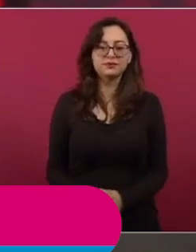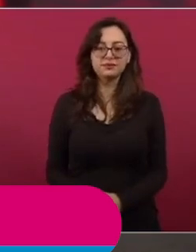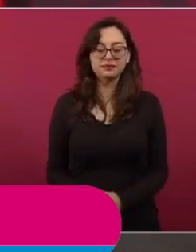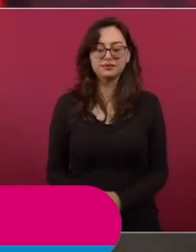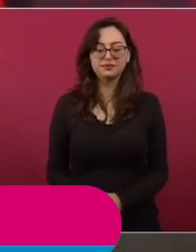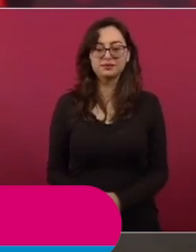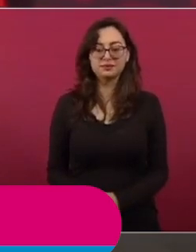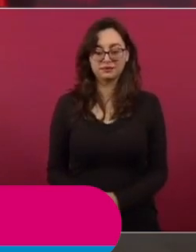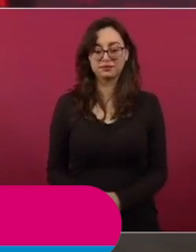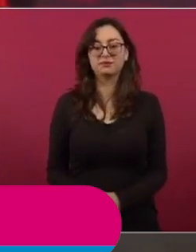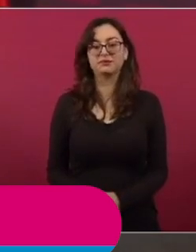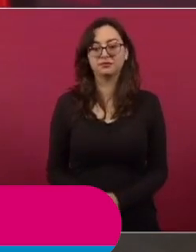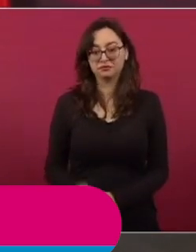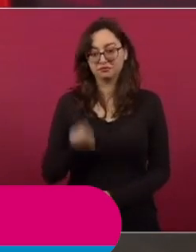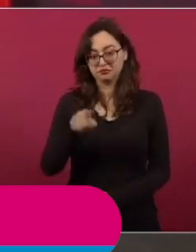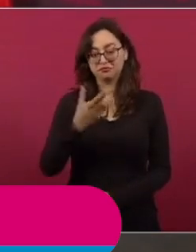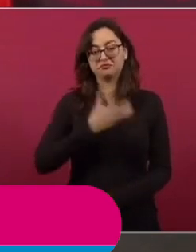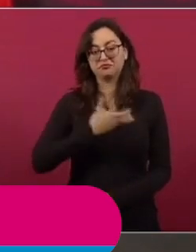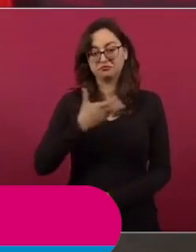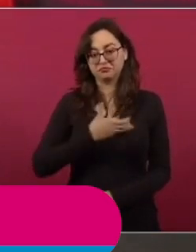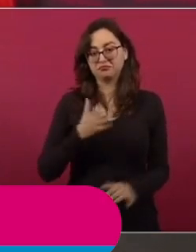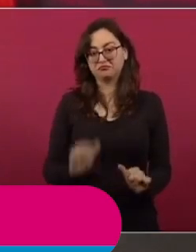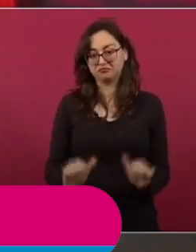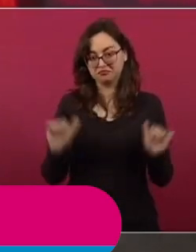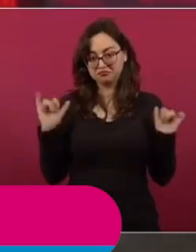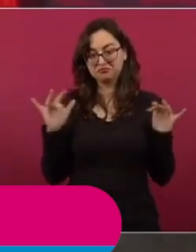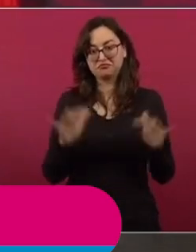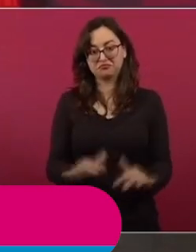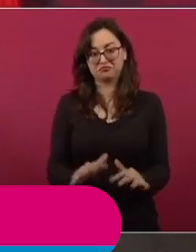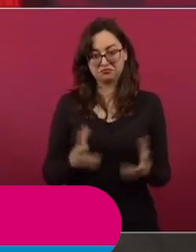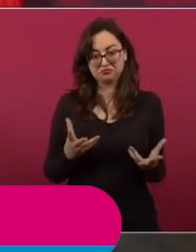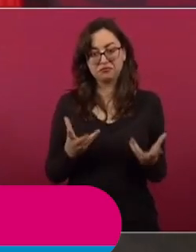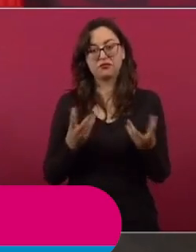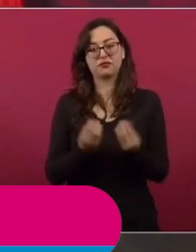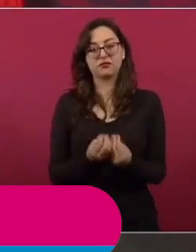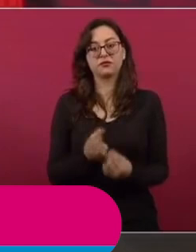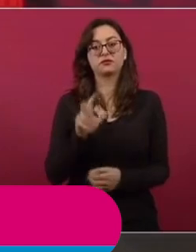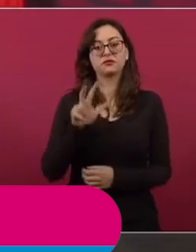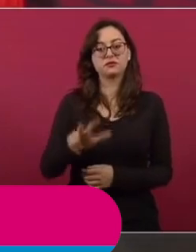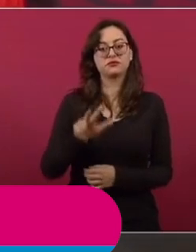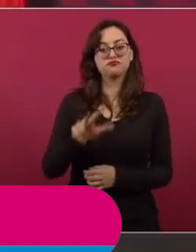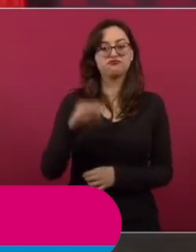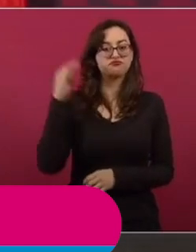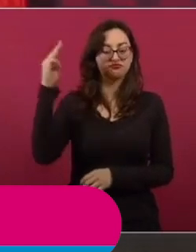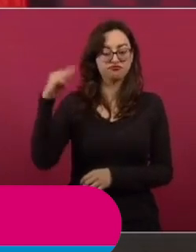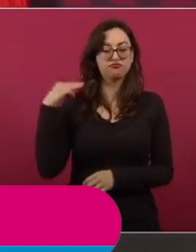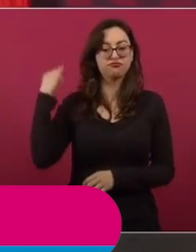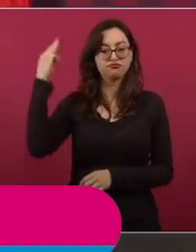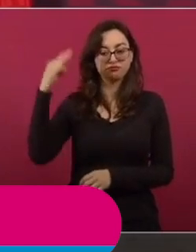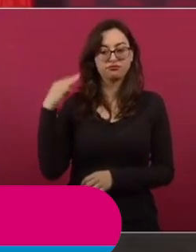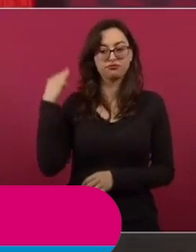nos vamos a congregar en el Zócalo el 18 de marzo